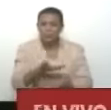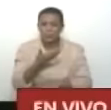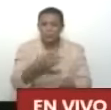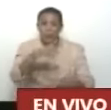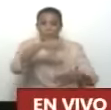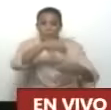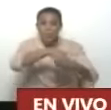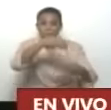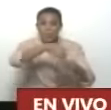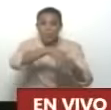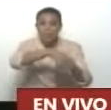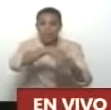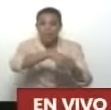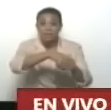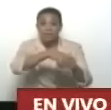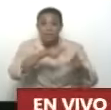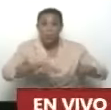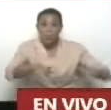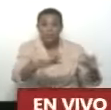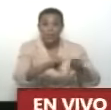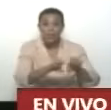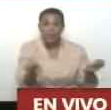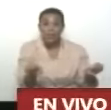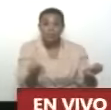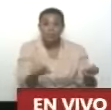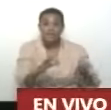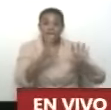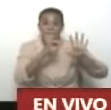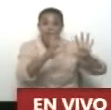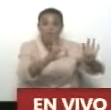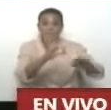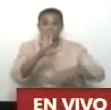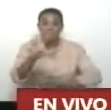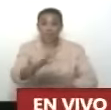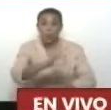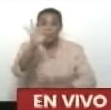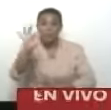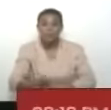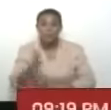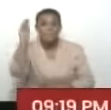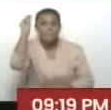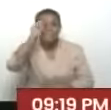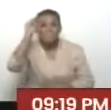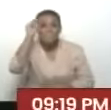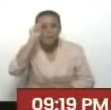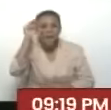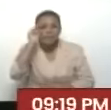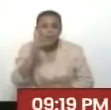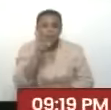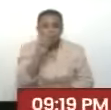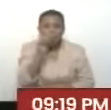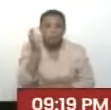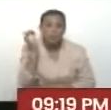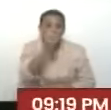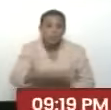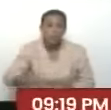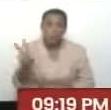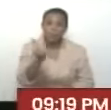Votaron en el sector educación el 85% de las maestras y maestros del